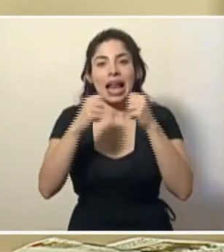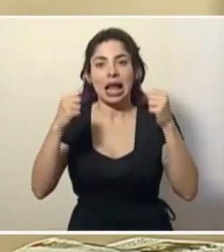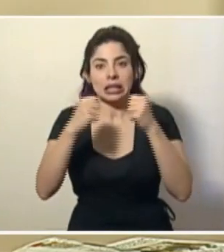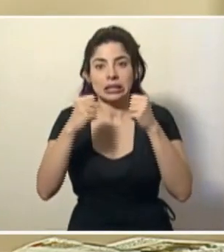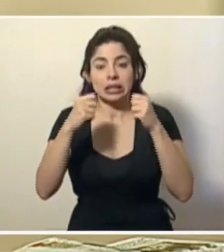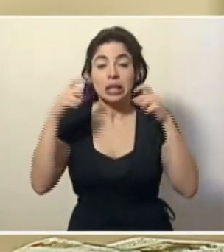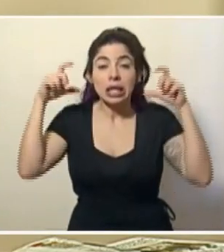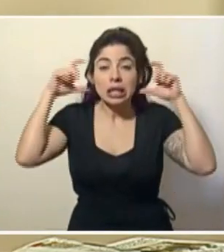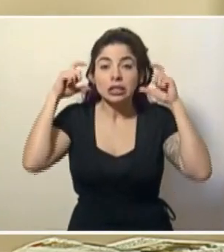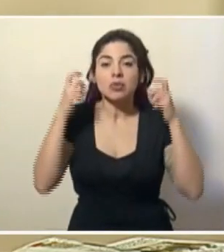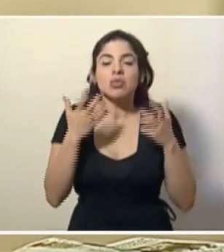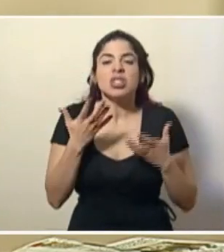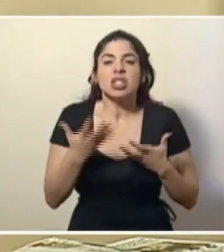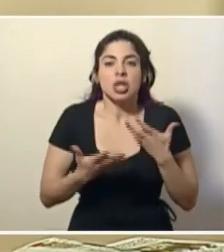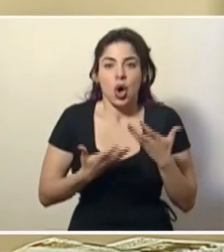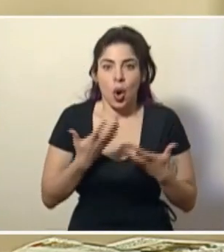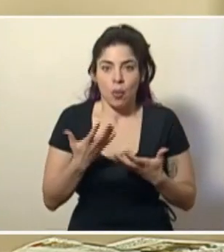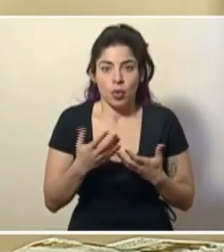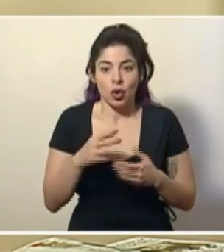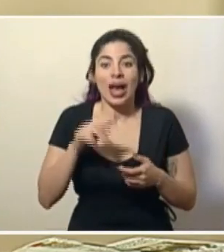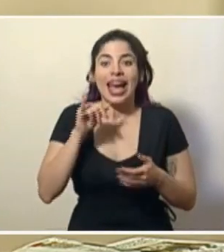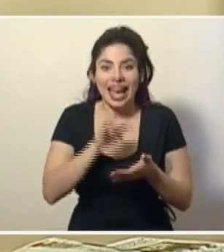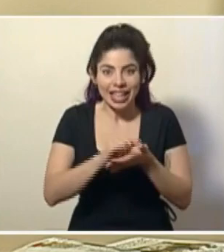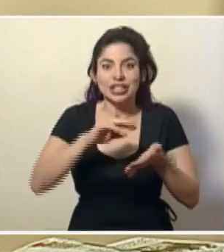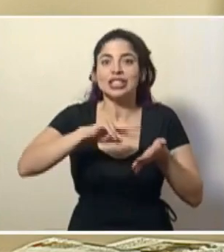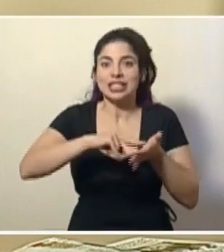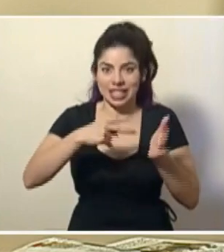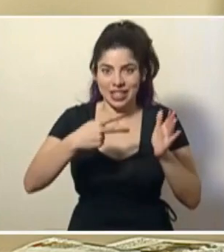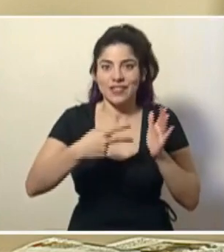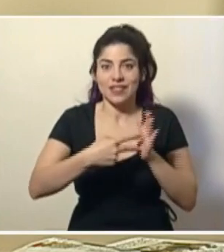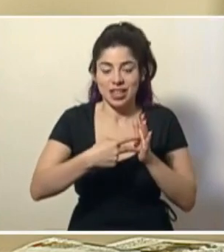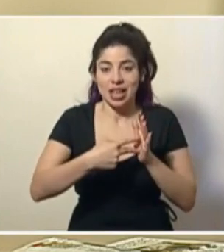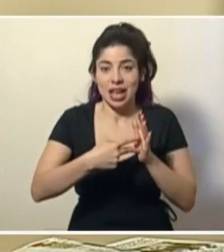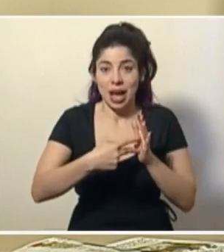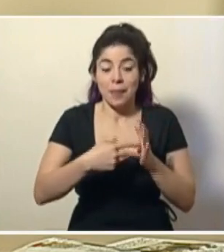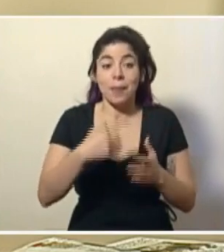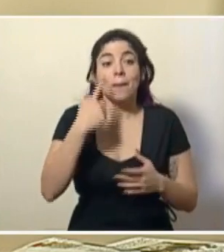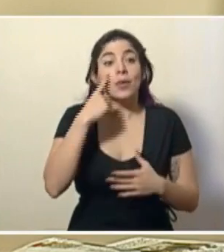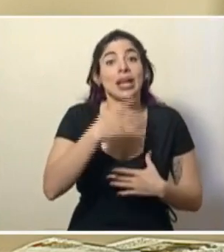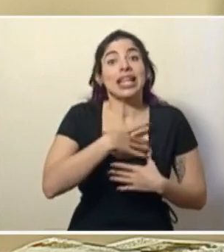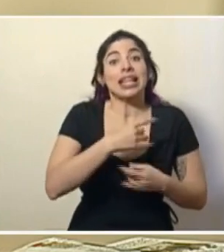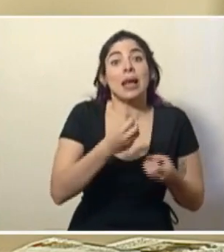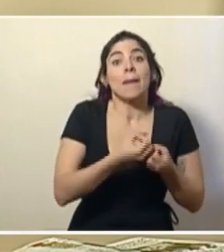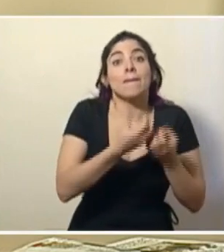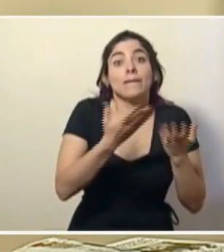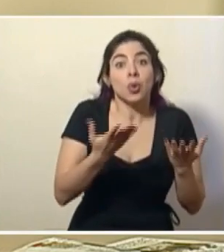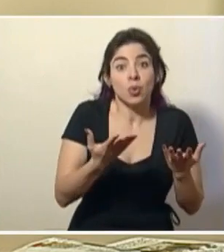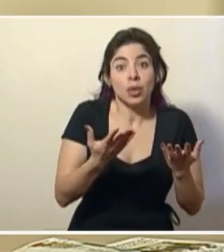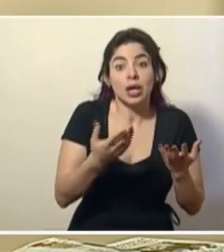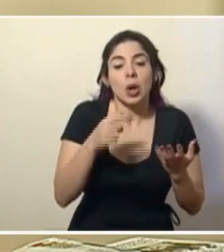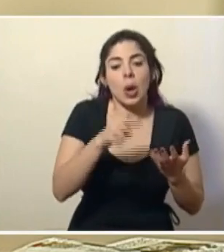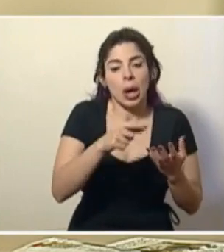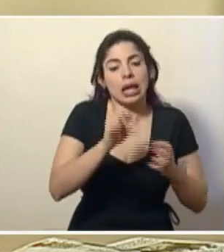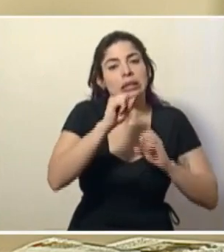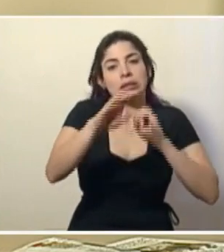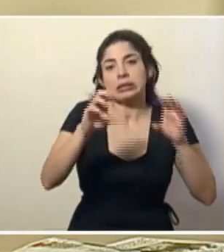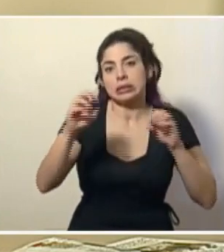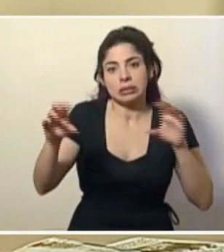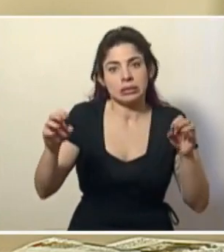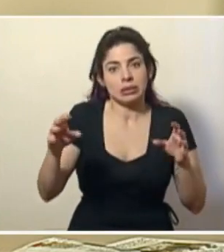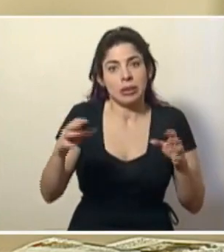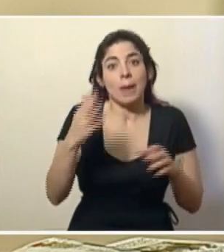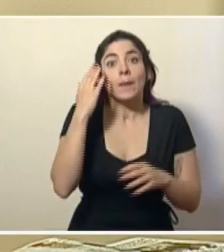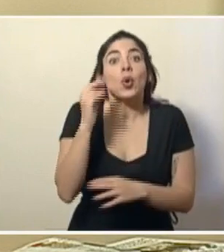liga son bastante incómodas. Y a eso se refiere, de que en el interés público distribuyan esto